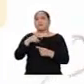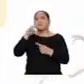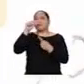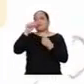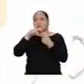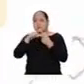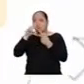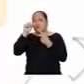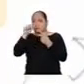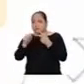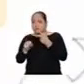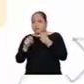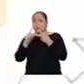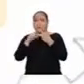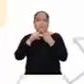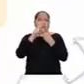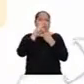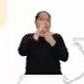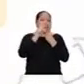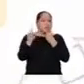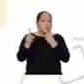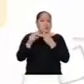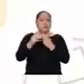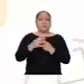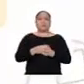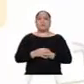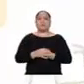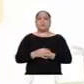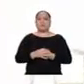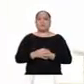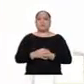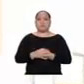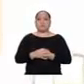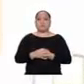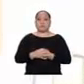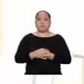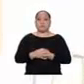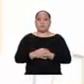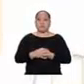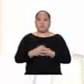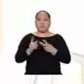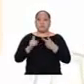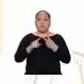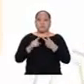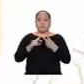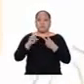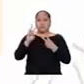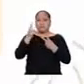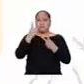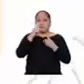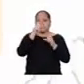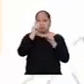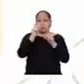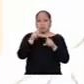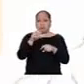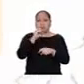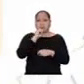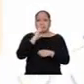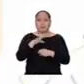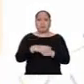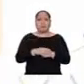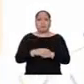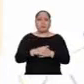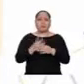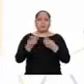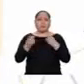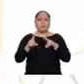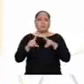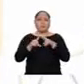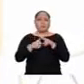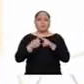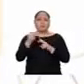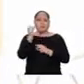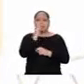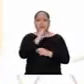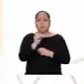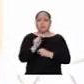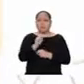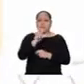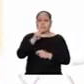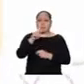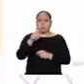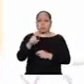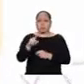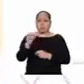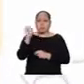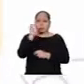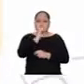eran sí o no. La segunda pregunta decía: a inicios del siglo XXI,